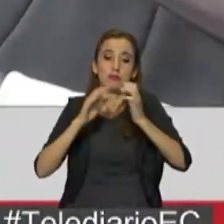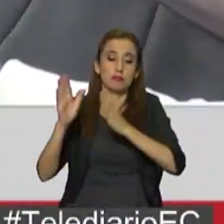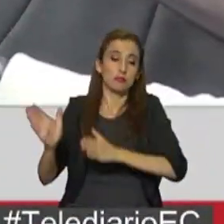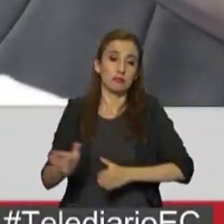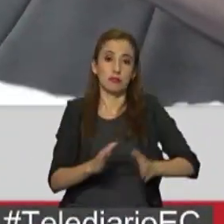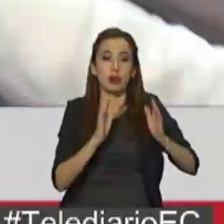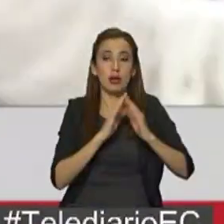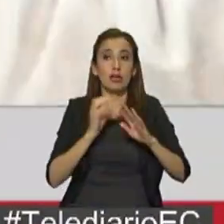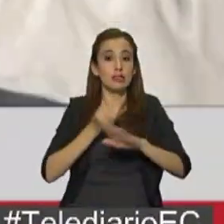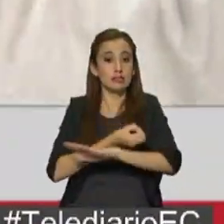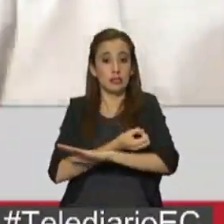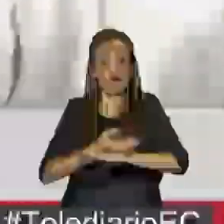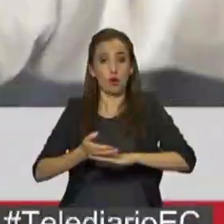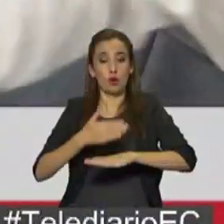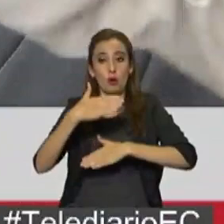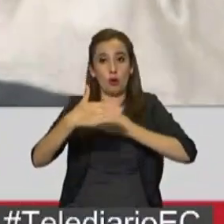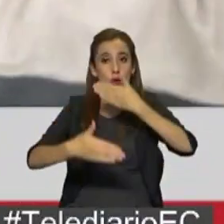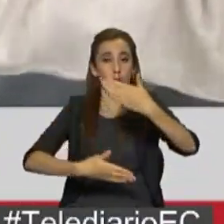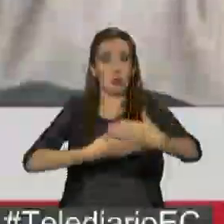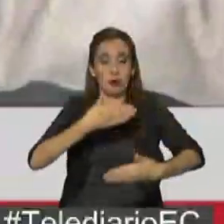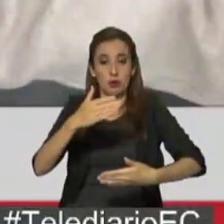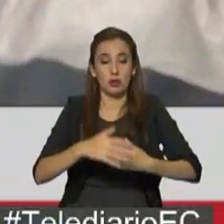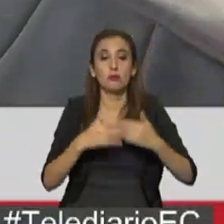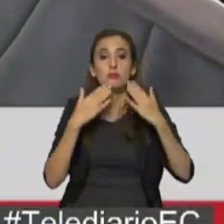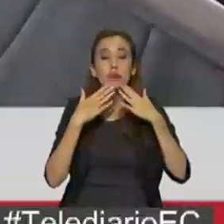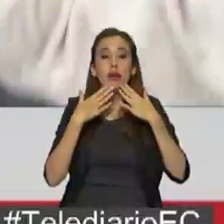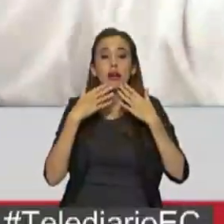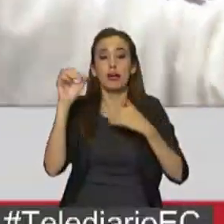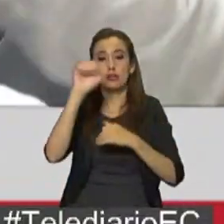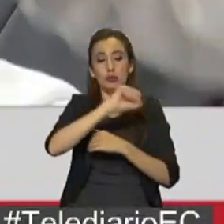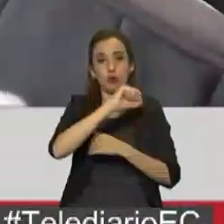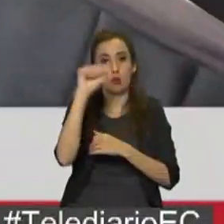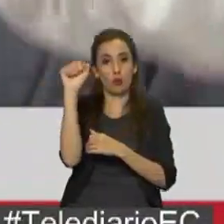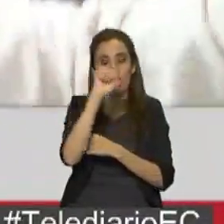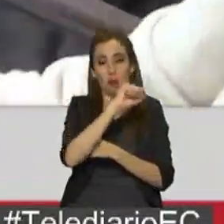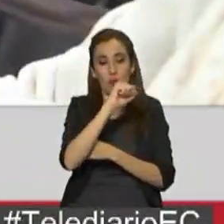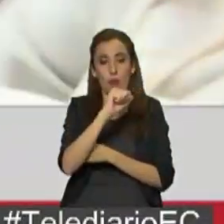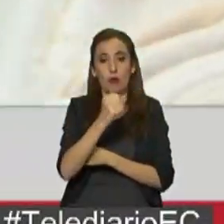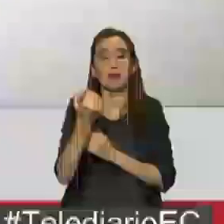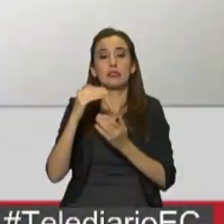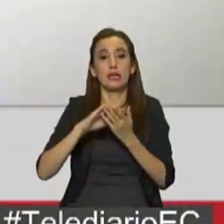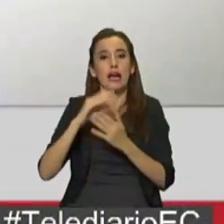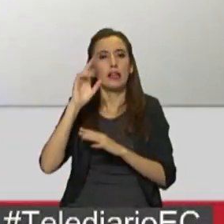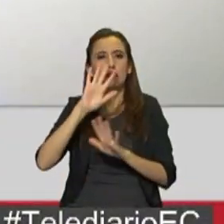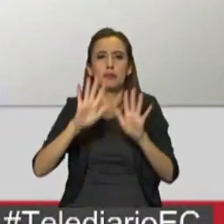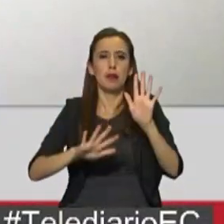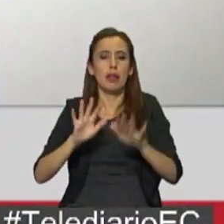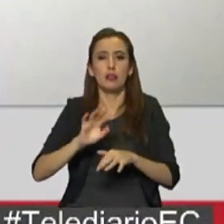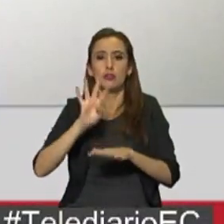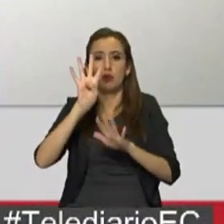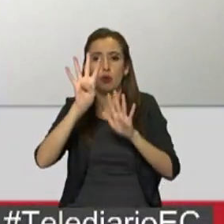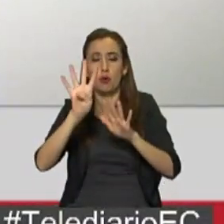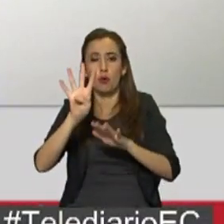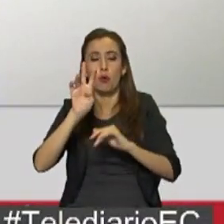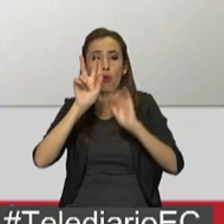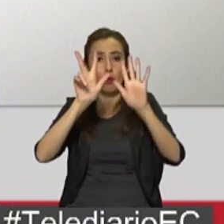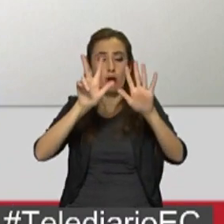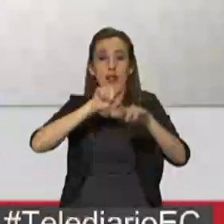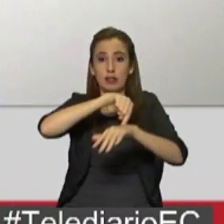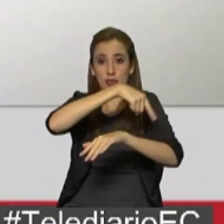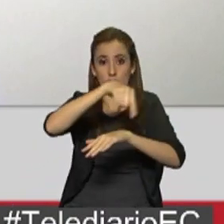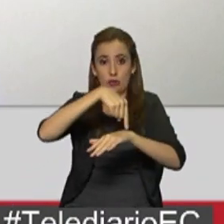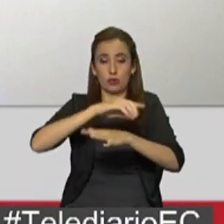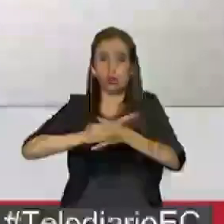a ellos es no dejar de encender el vehículo cada 48 horas durante 35 minutos es